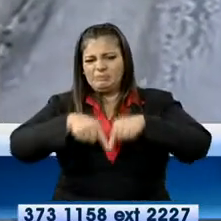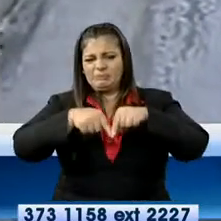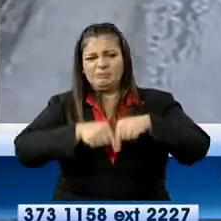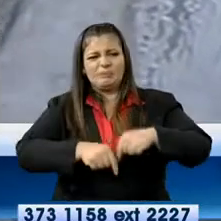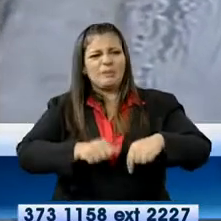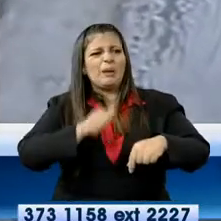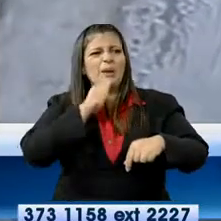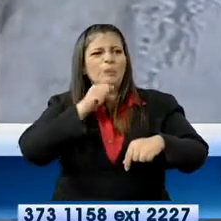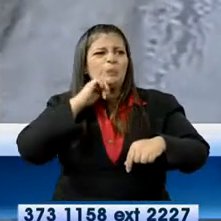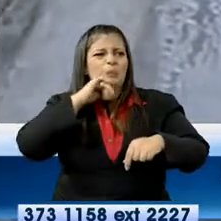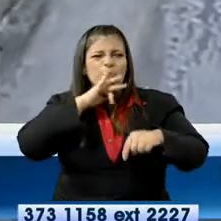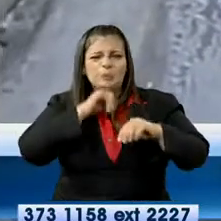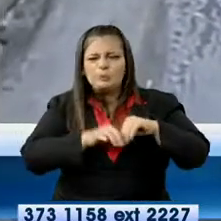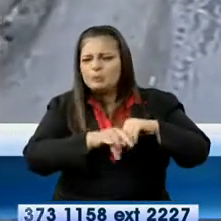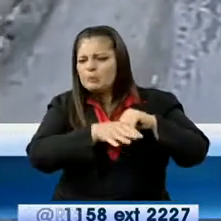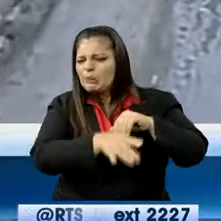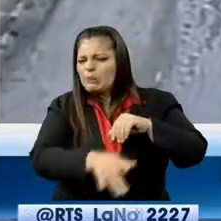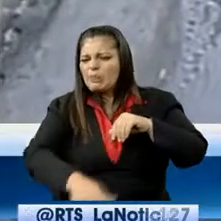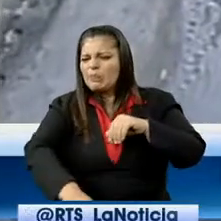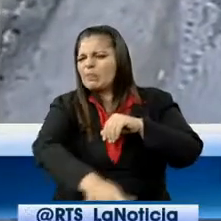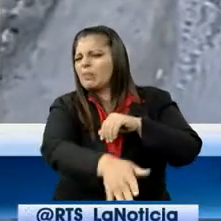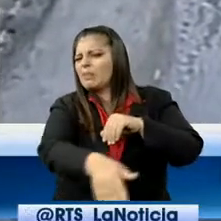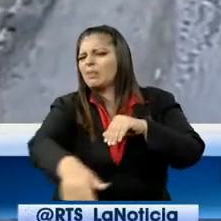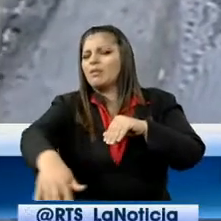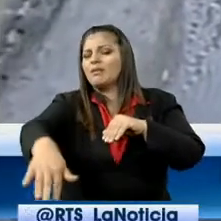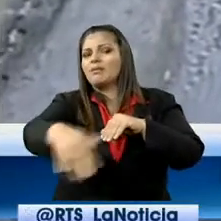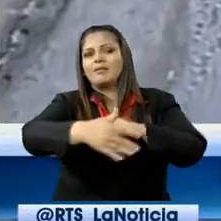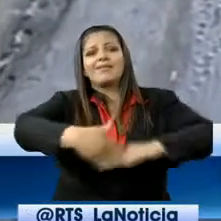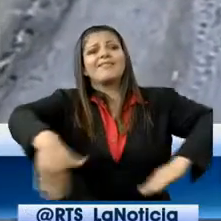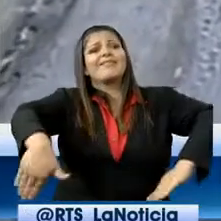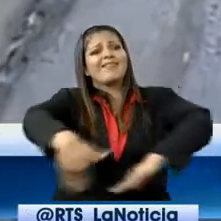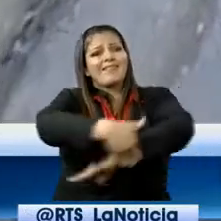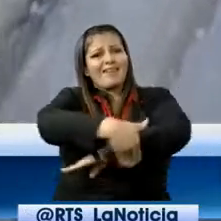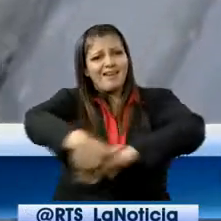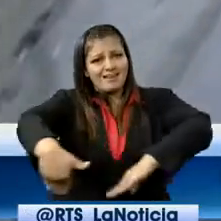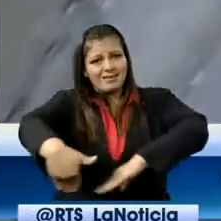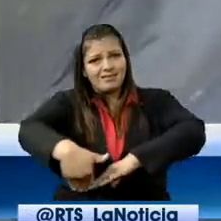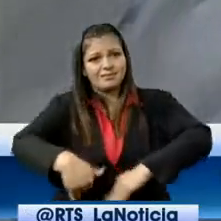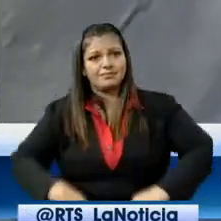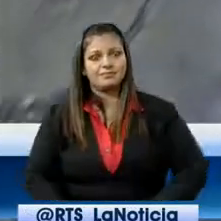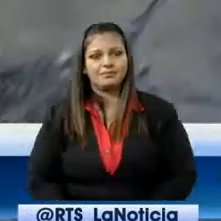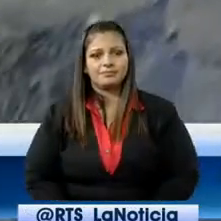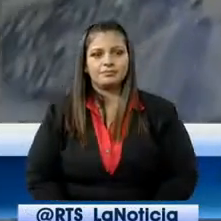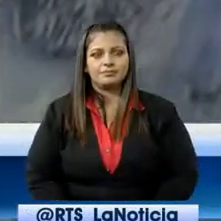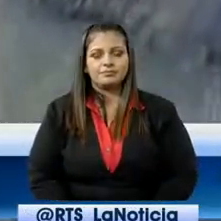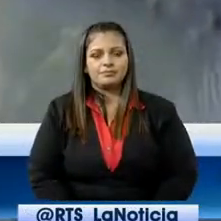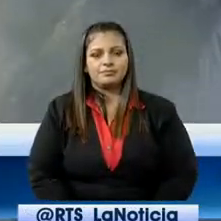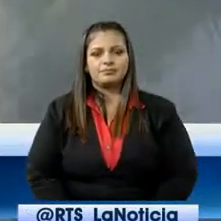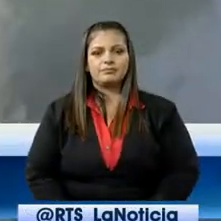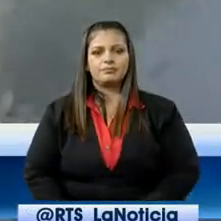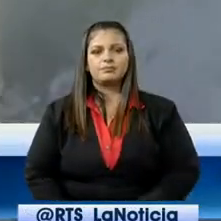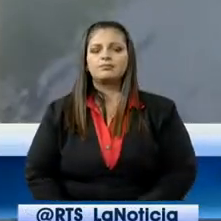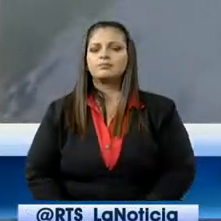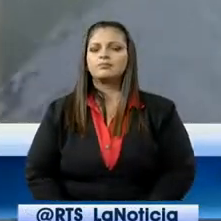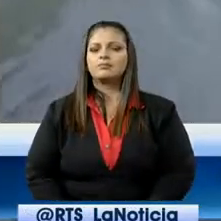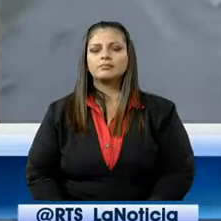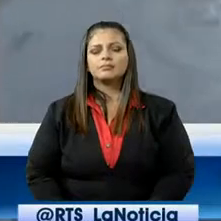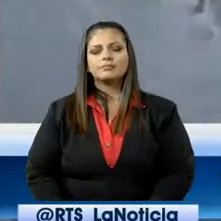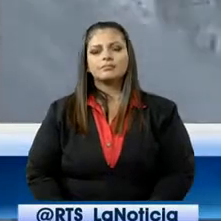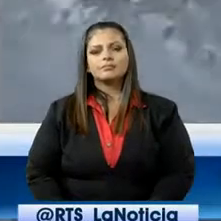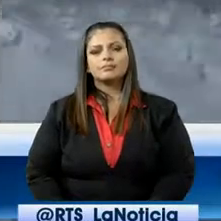va regándose por las veredas, por las calles, fastidiando y molestando también a las personas